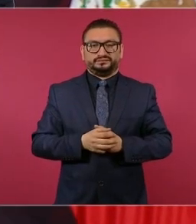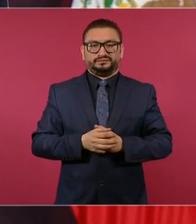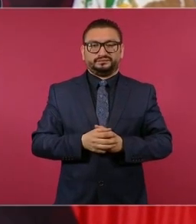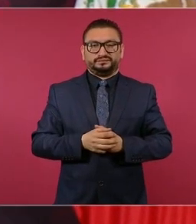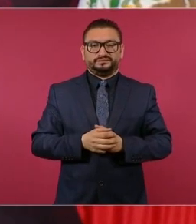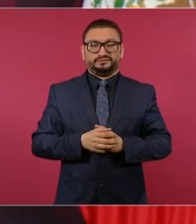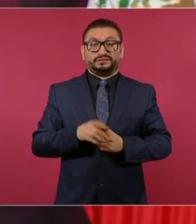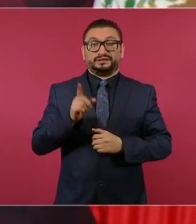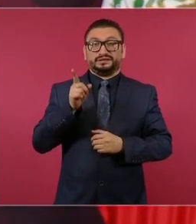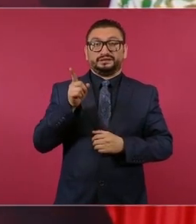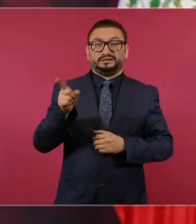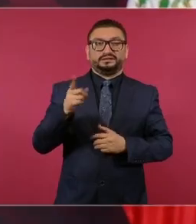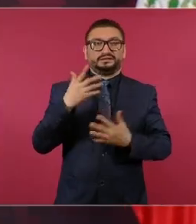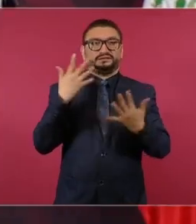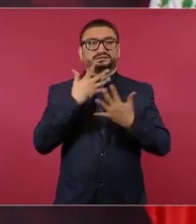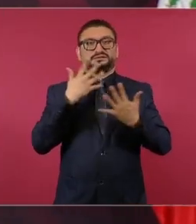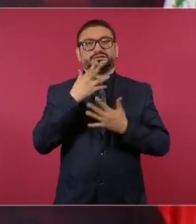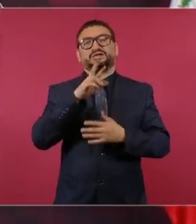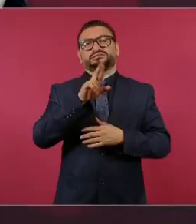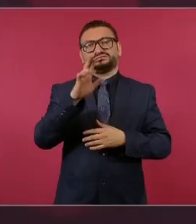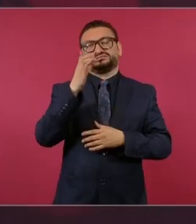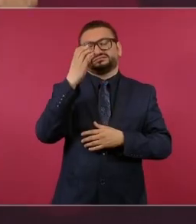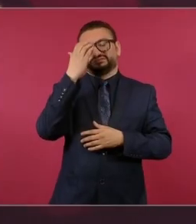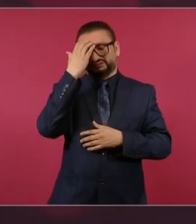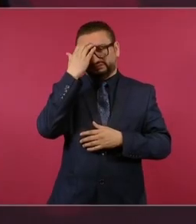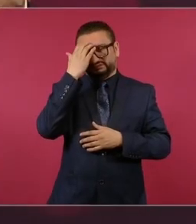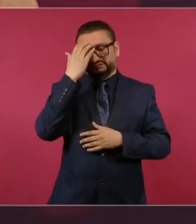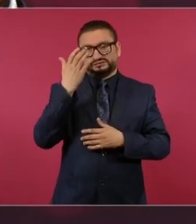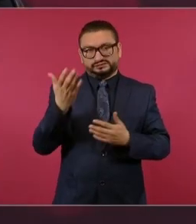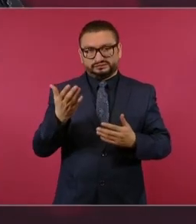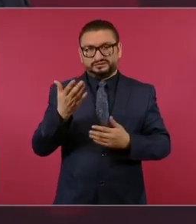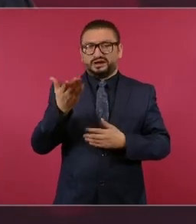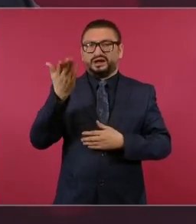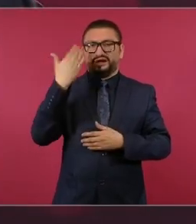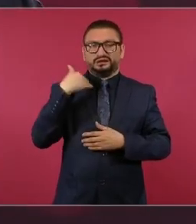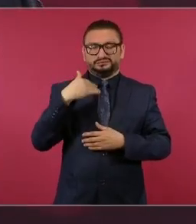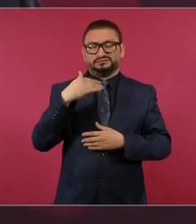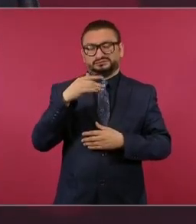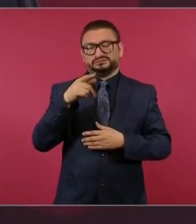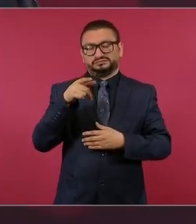y lo reconoce en un programa.